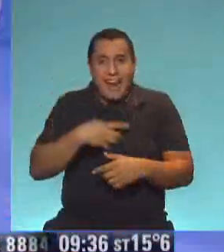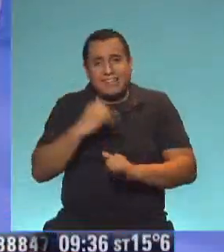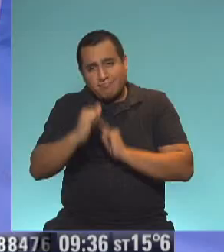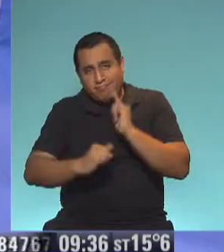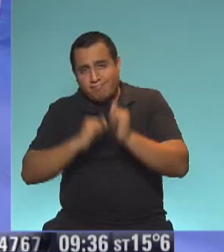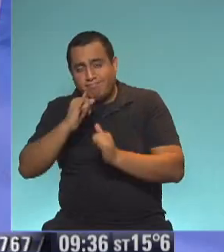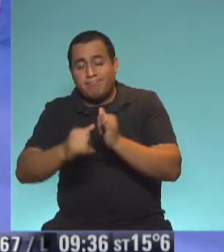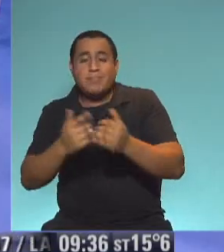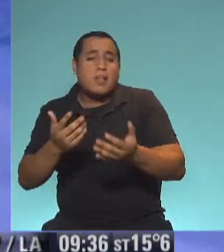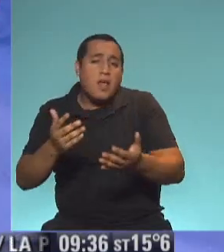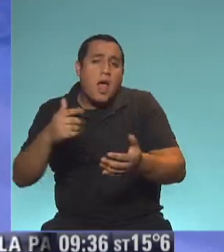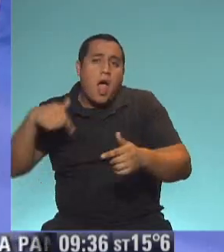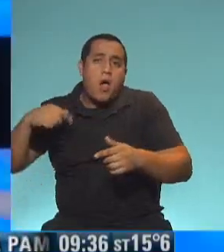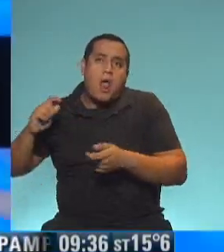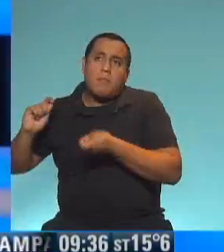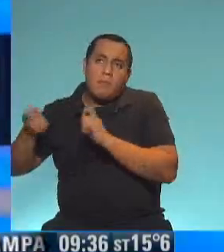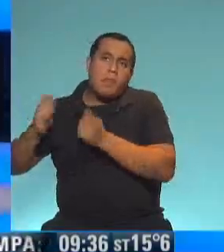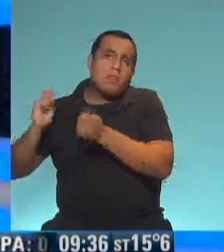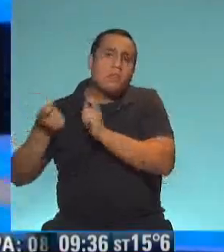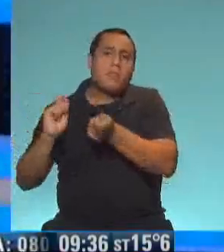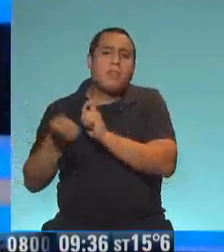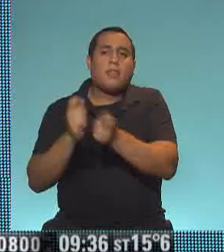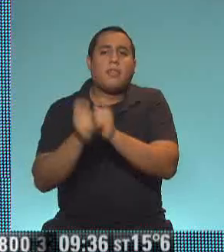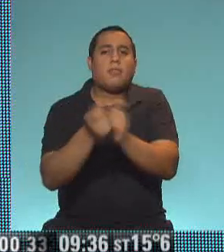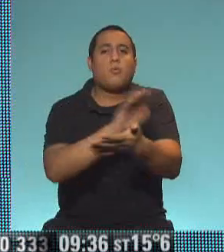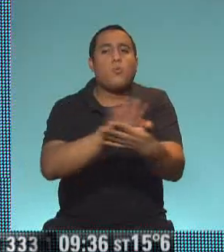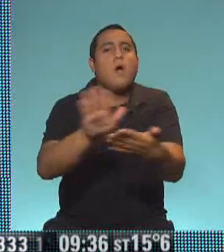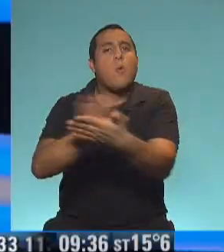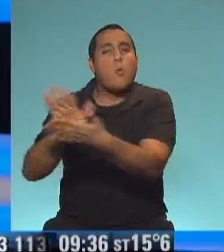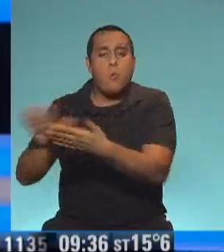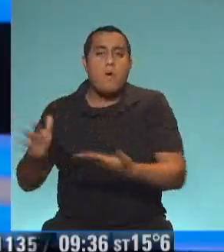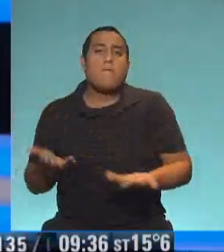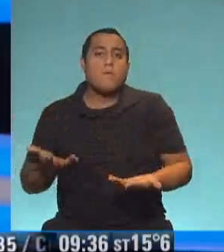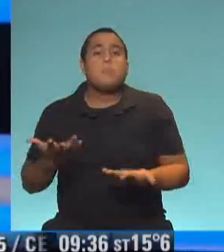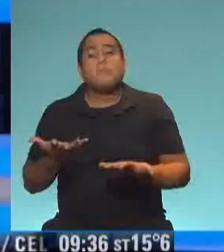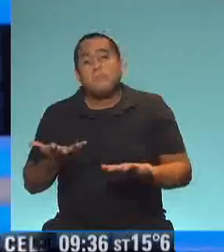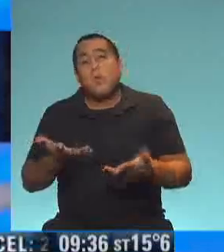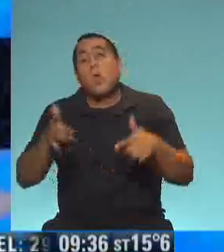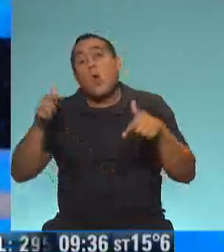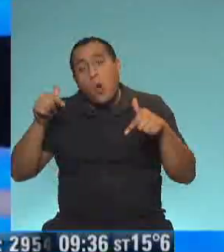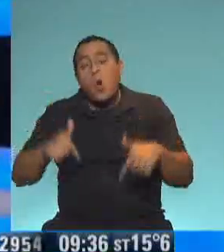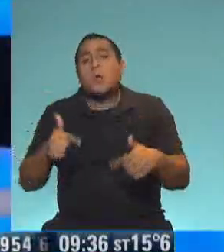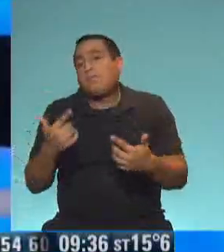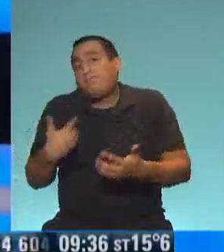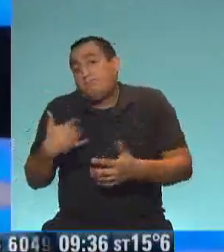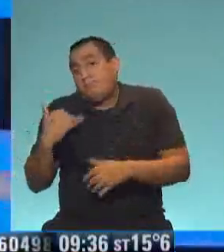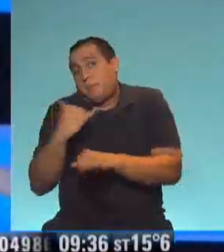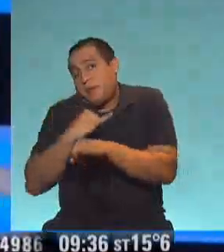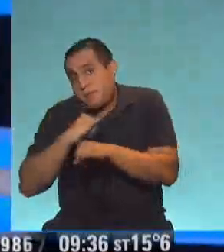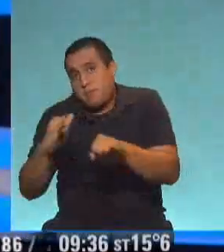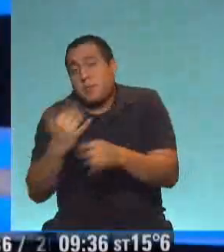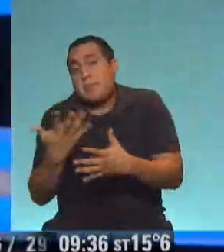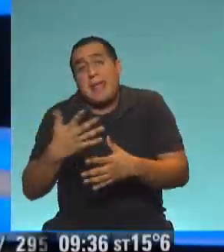tuvimos, hay cosas que van evolucionando y van cambiando. Se van, ¿cierto?, transformando. Exactamente. Entonces, bueno, hoy podemos decir que